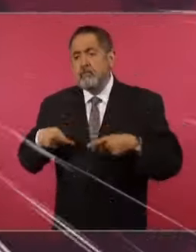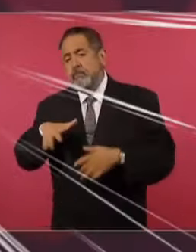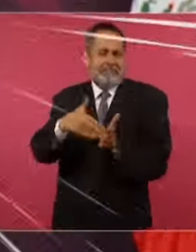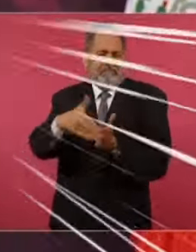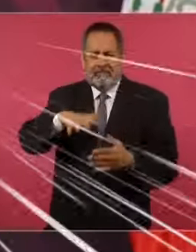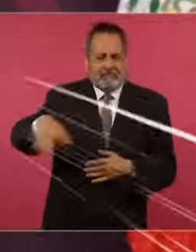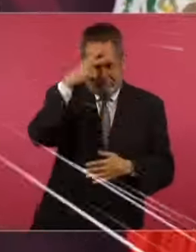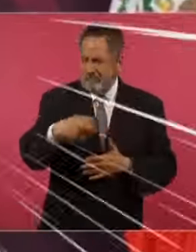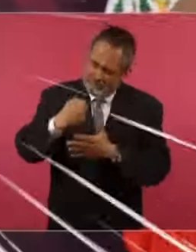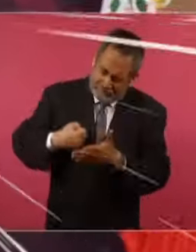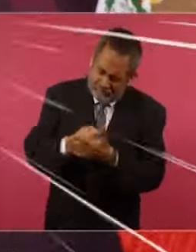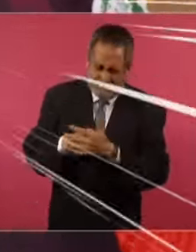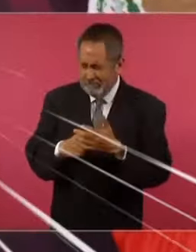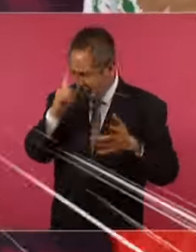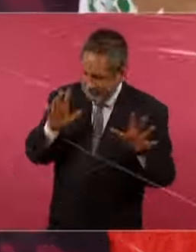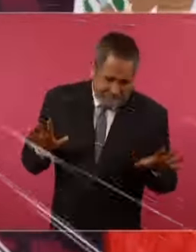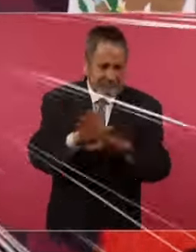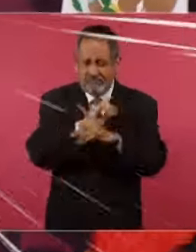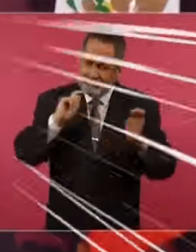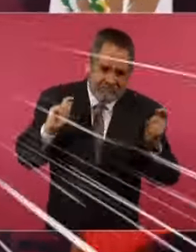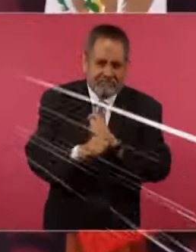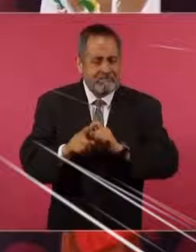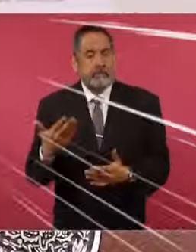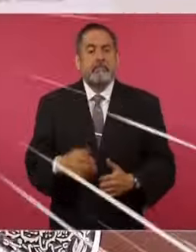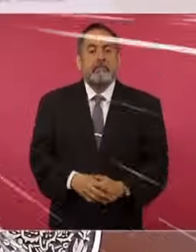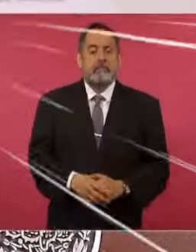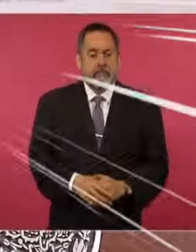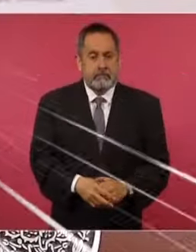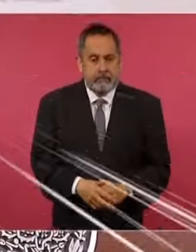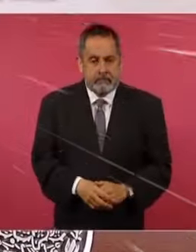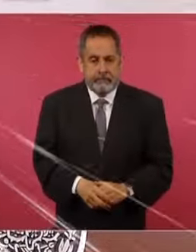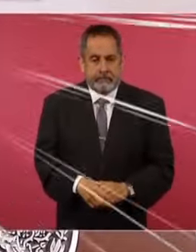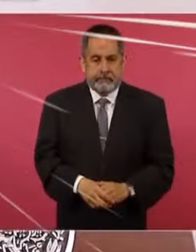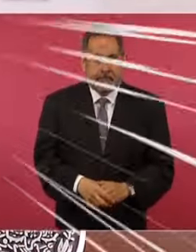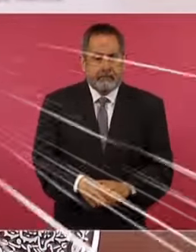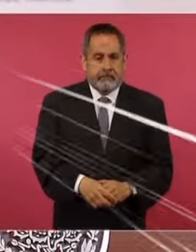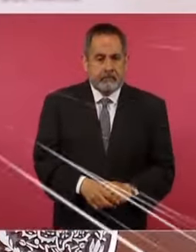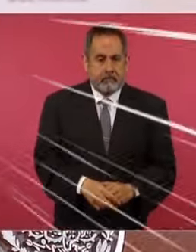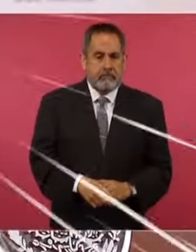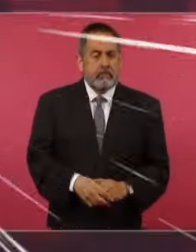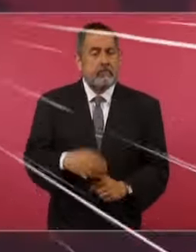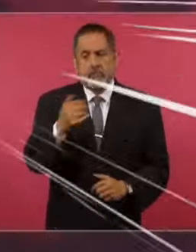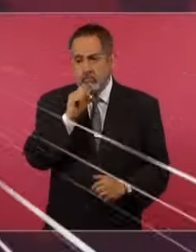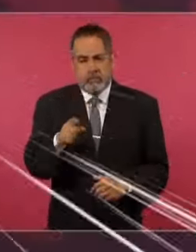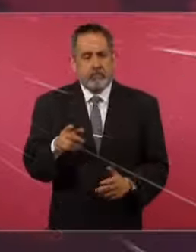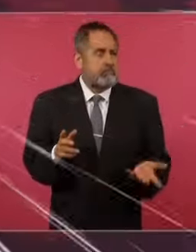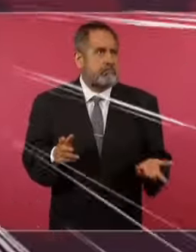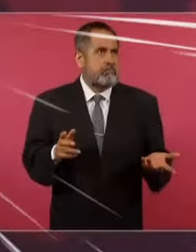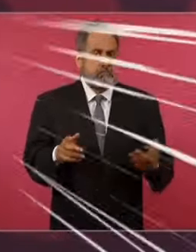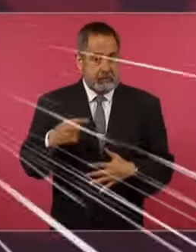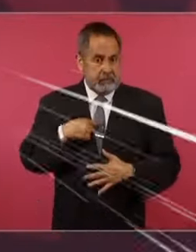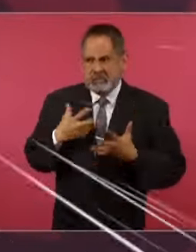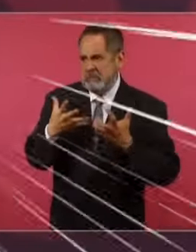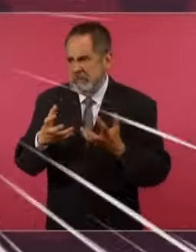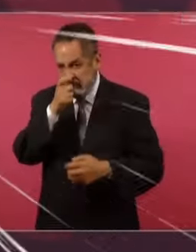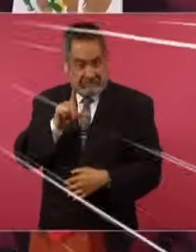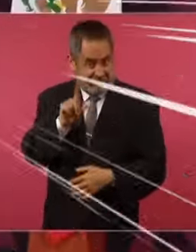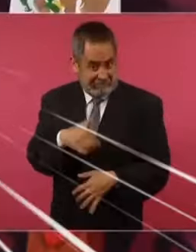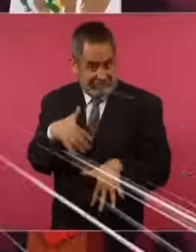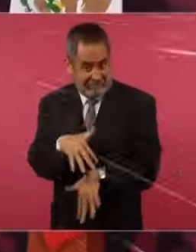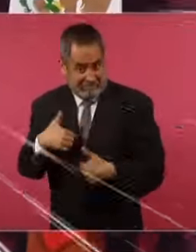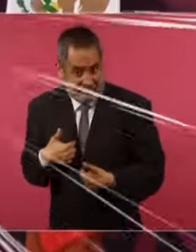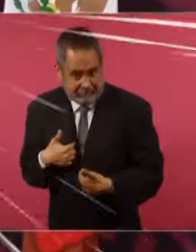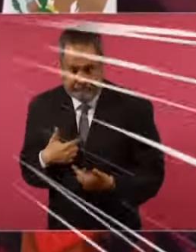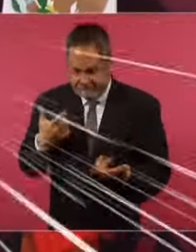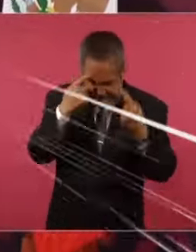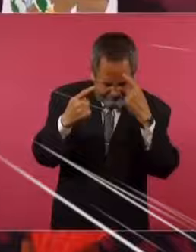entre todos y se llevó a cabo una Revolución está en marcha una revolución de las conciencias y solo que fuese yo un ambicioso vulgar un politiquero